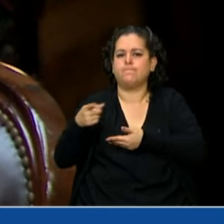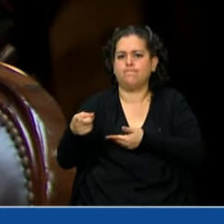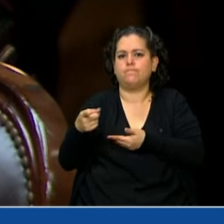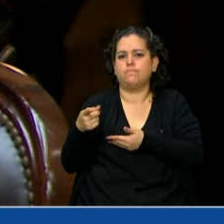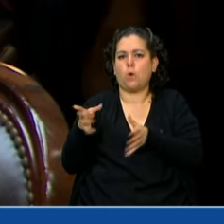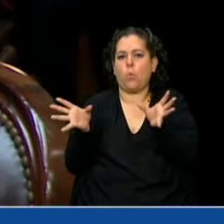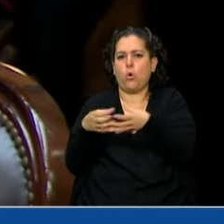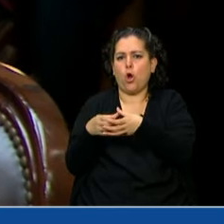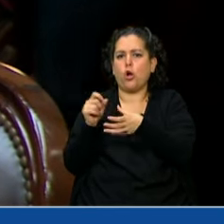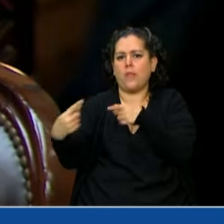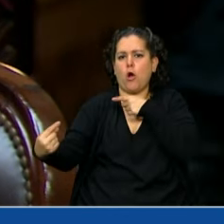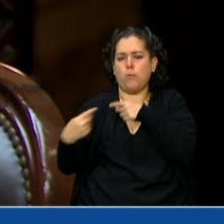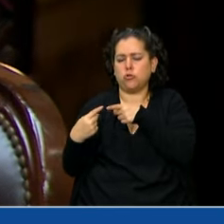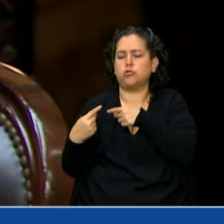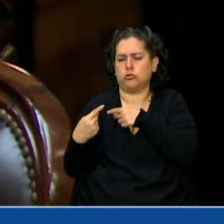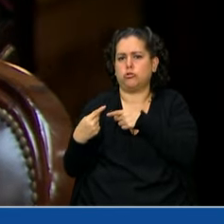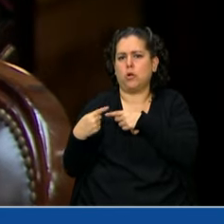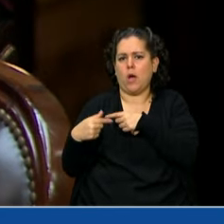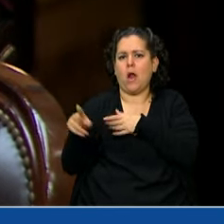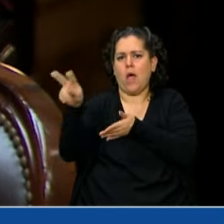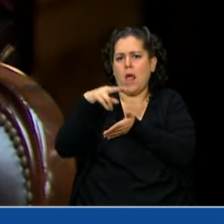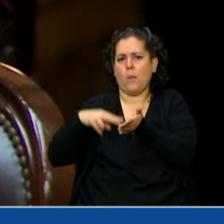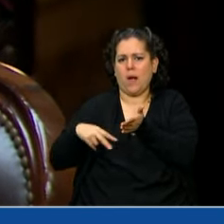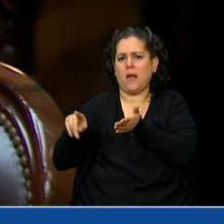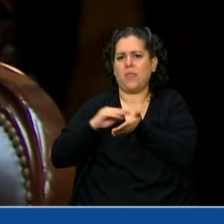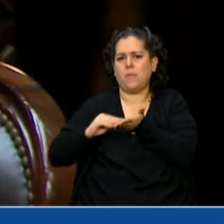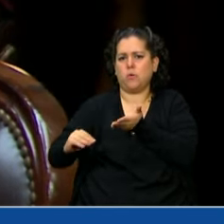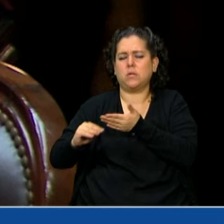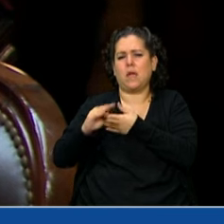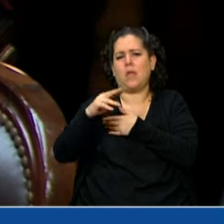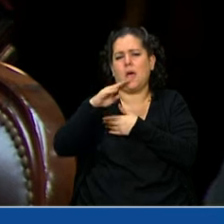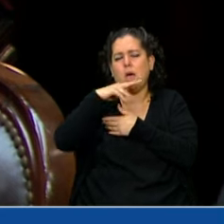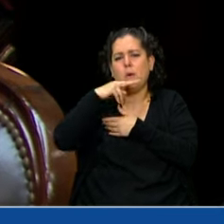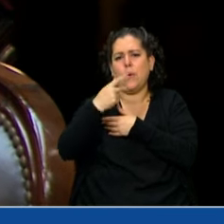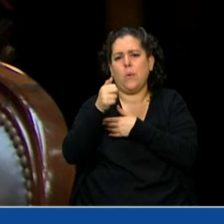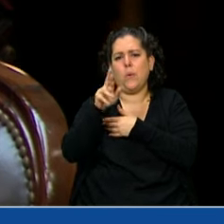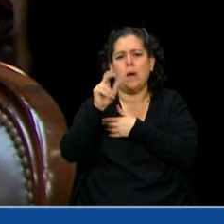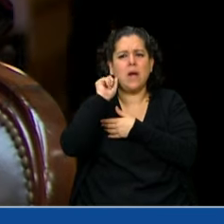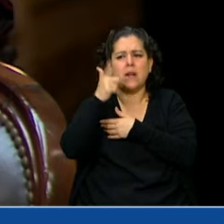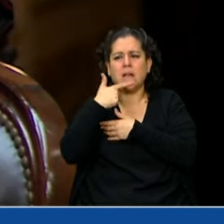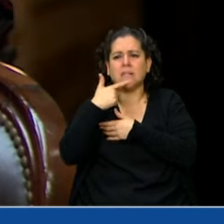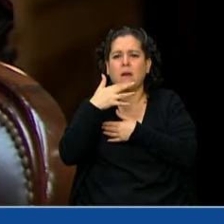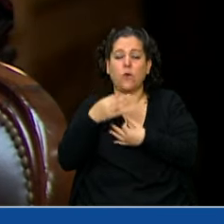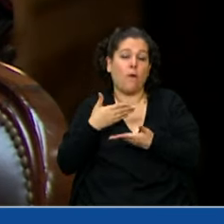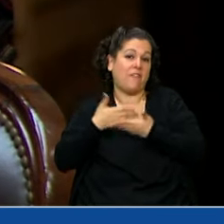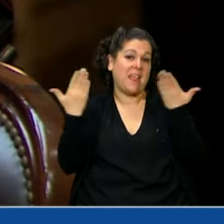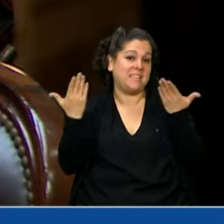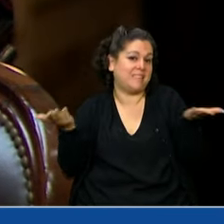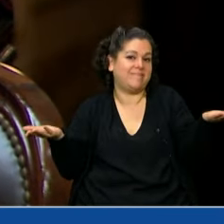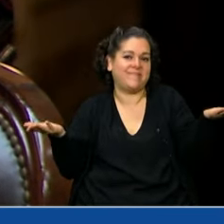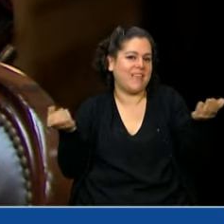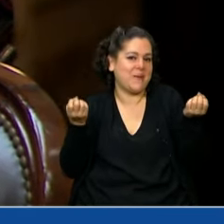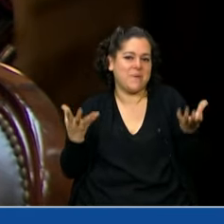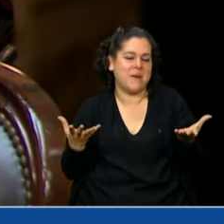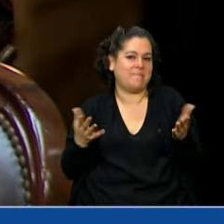bloques de la oposición que ahora las va a leer la diputada Vargas y Bueno estamos felices y y